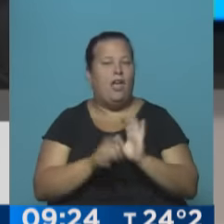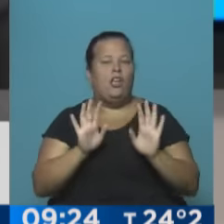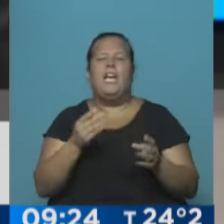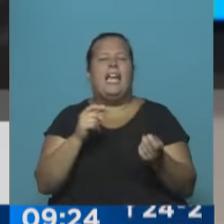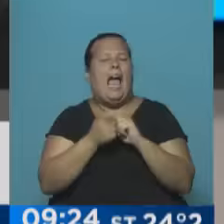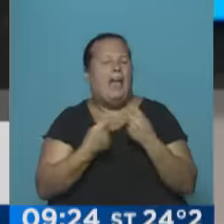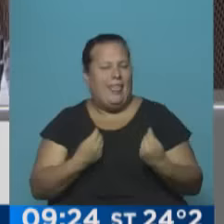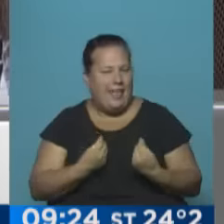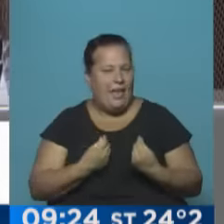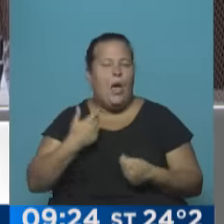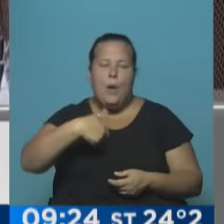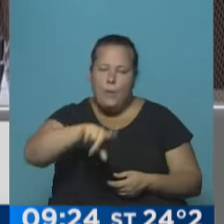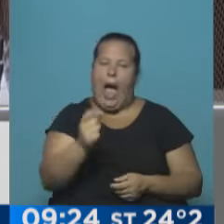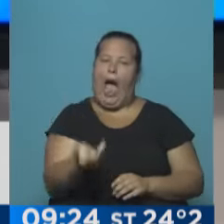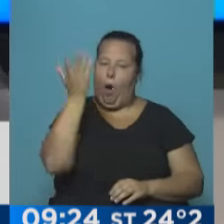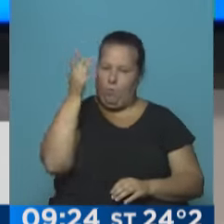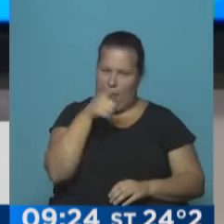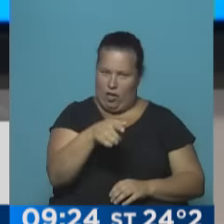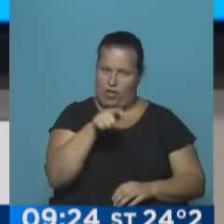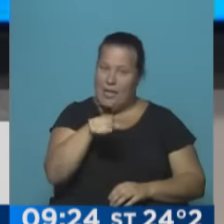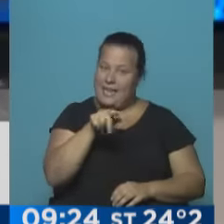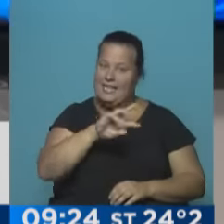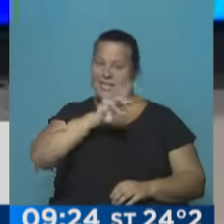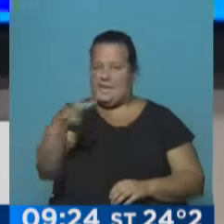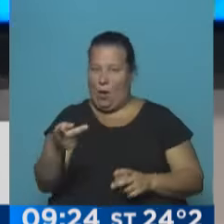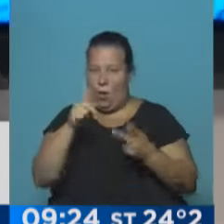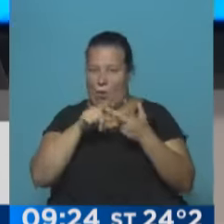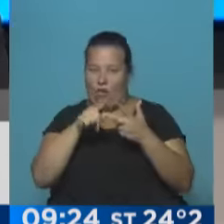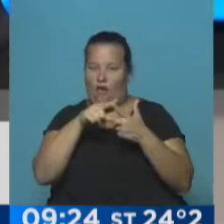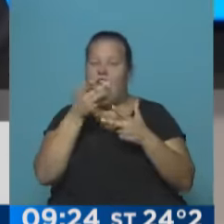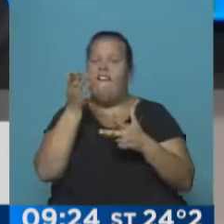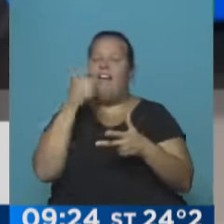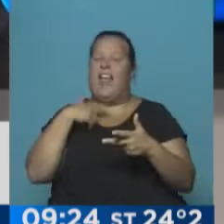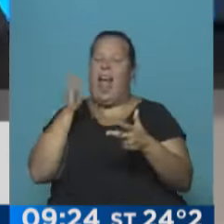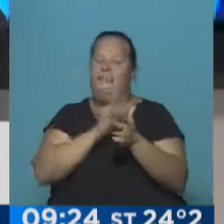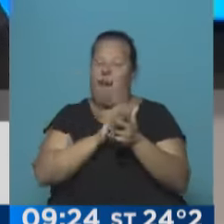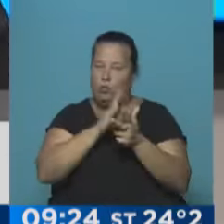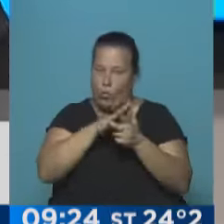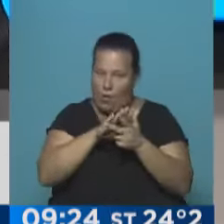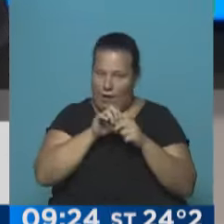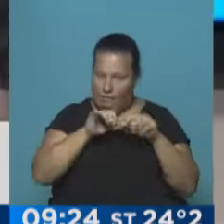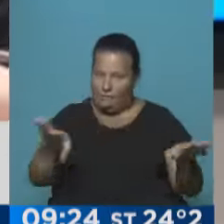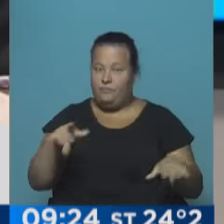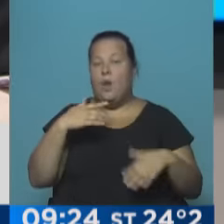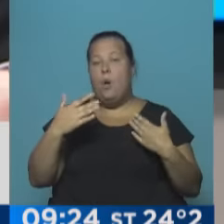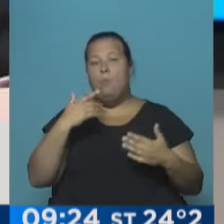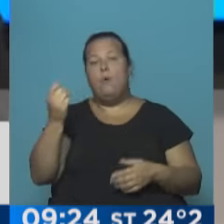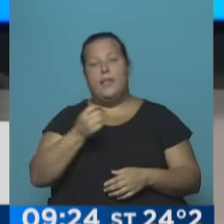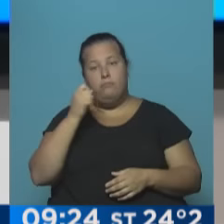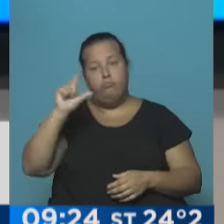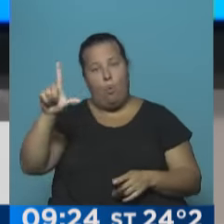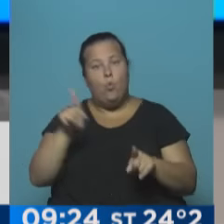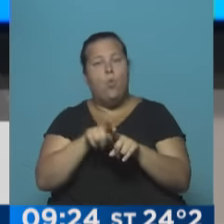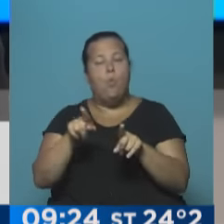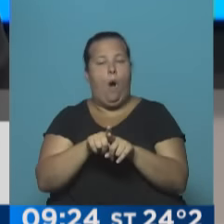Qué quiere decir que lo quiere corregir que va a haber un aumento muy importante en ese segundo componente de la factura que es el valor de distribución que podría ser tan importante como